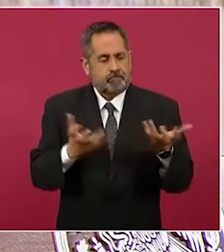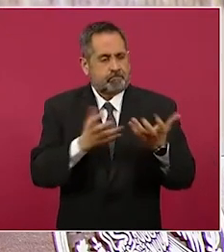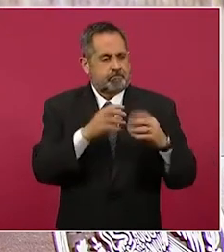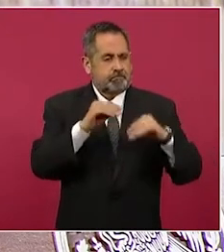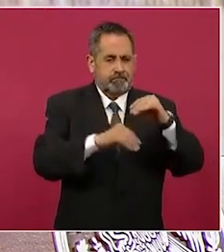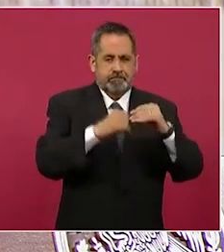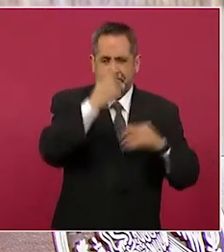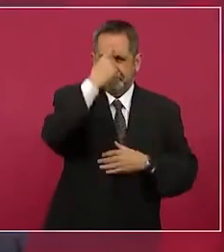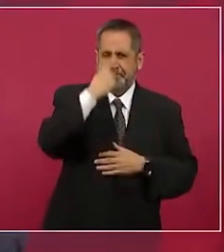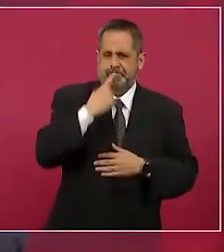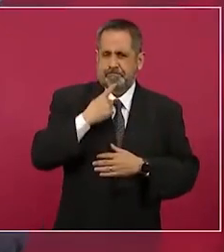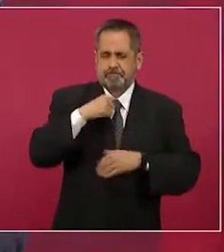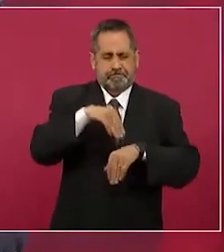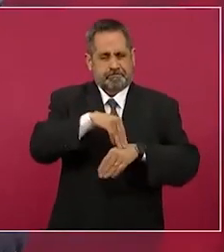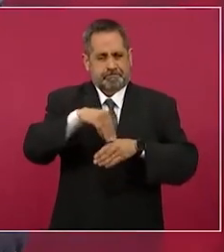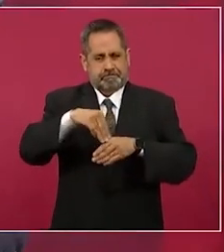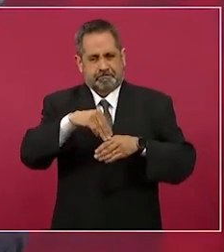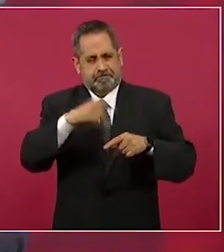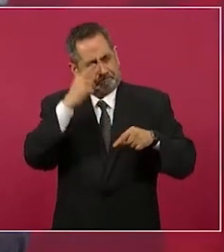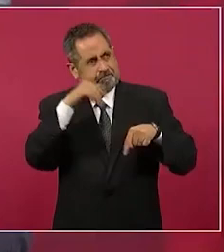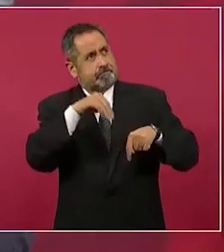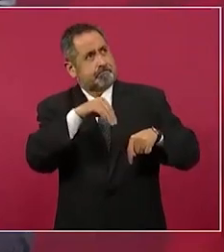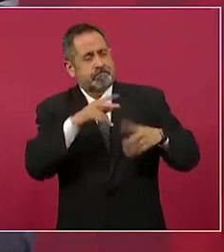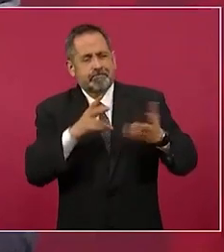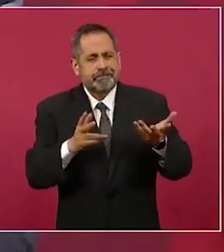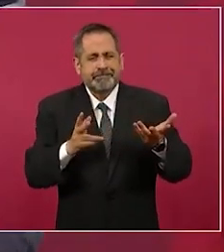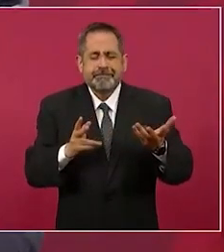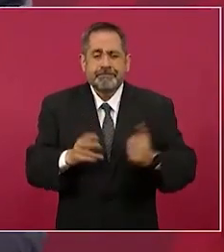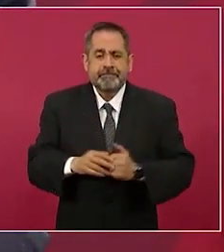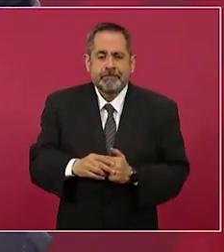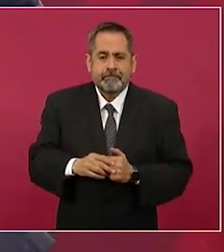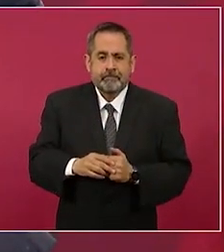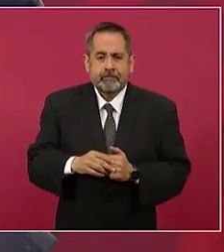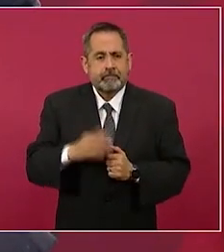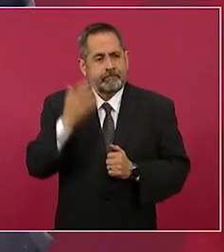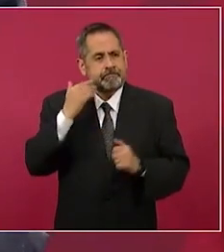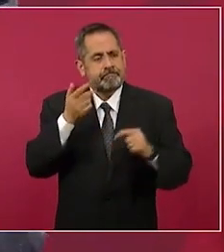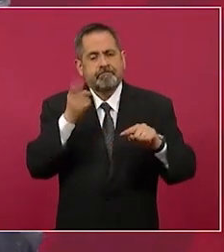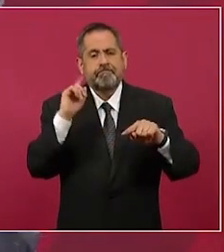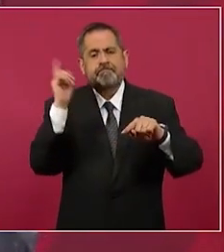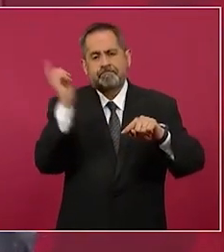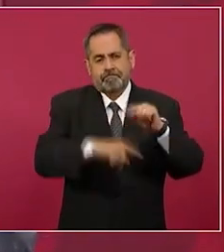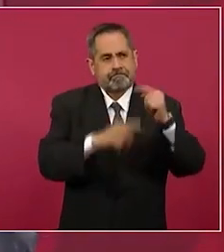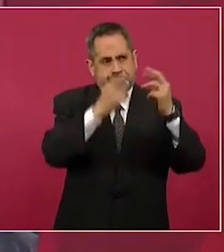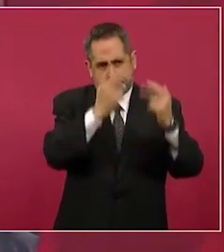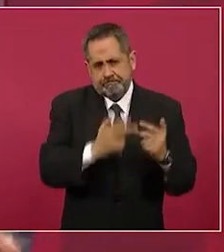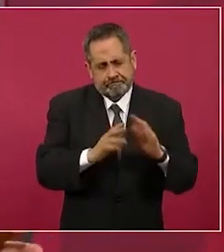hacer esta estatua que derribaron